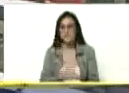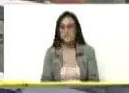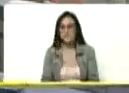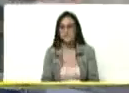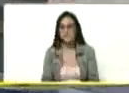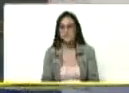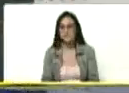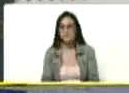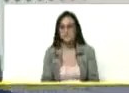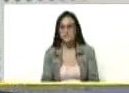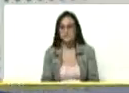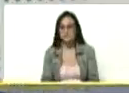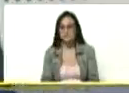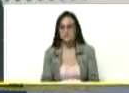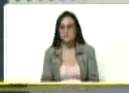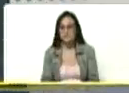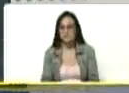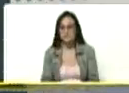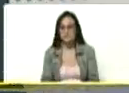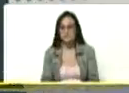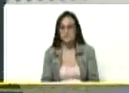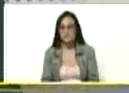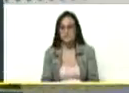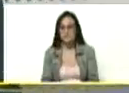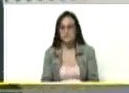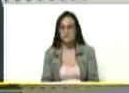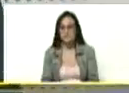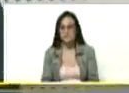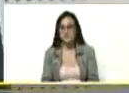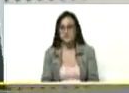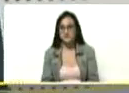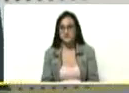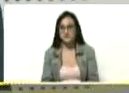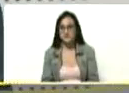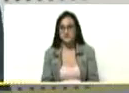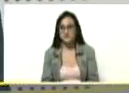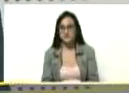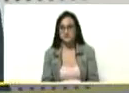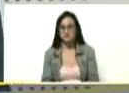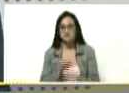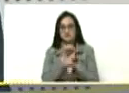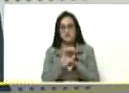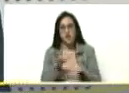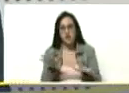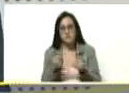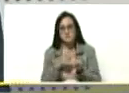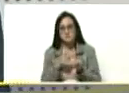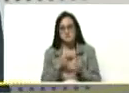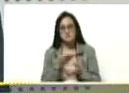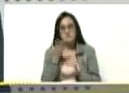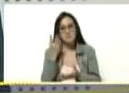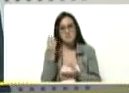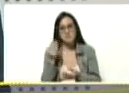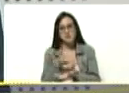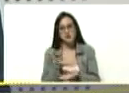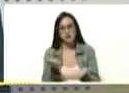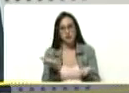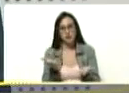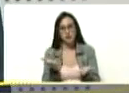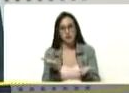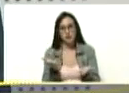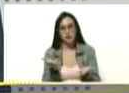My message to you today is will be very short and very simple. El mensaje que quiero transmitir para todos ustedes en esta ocasión va a